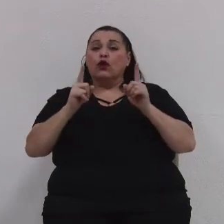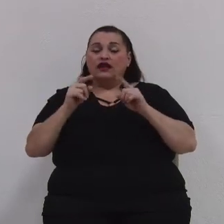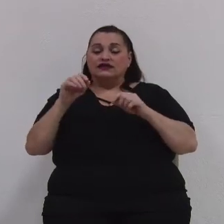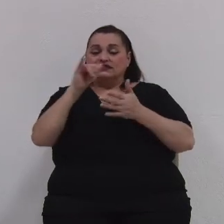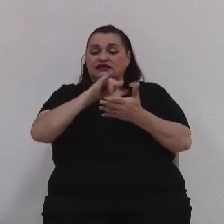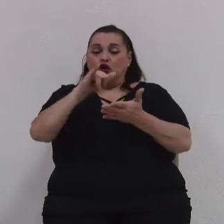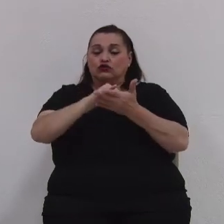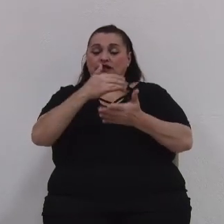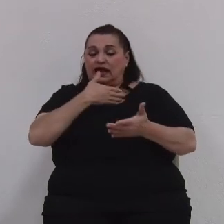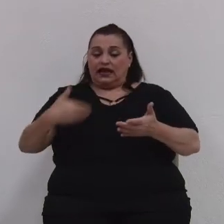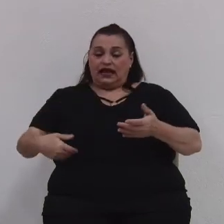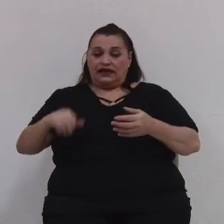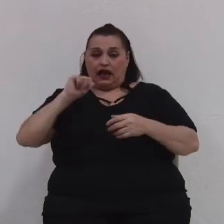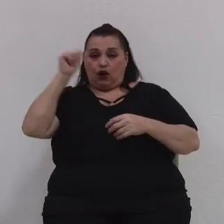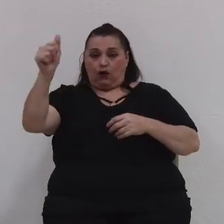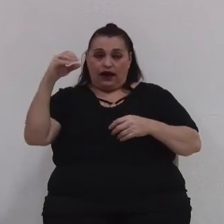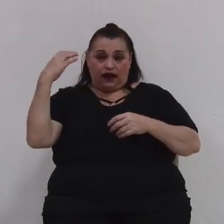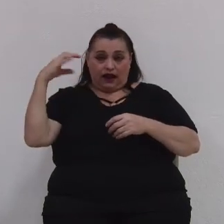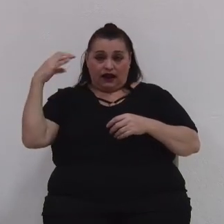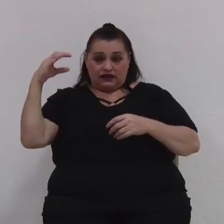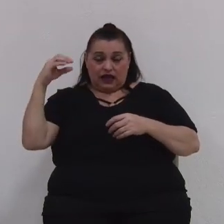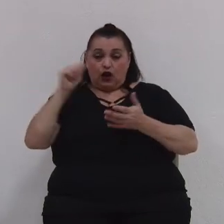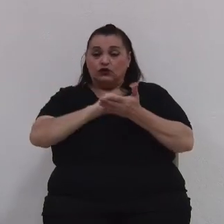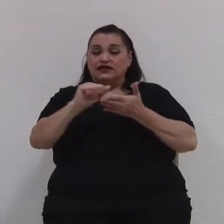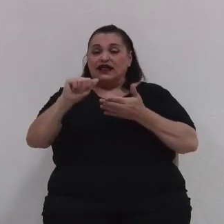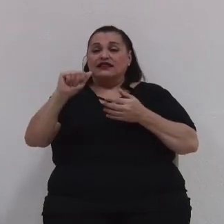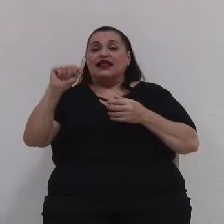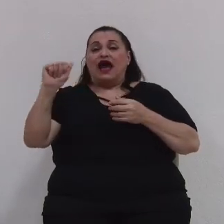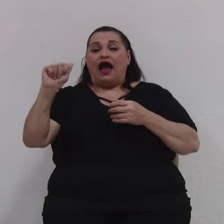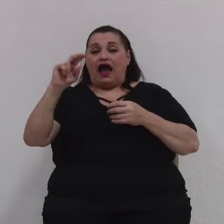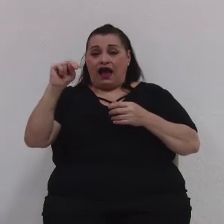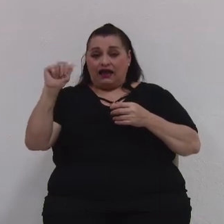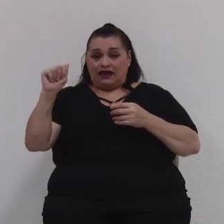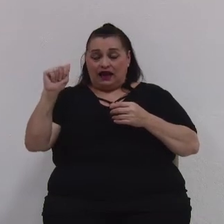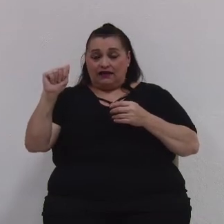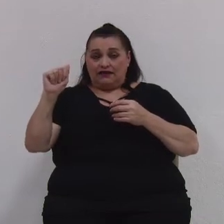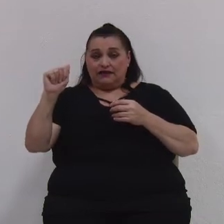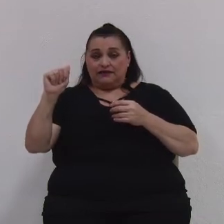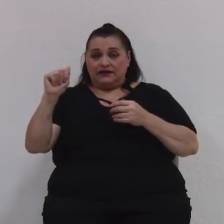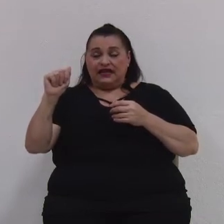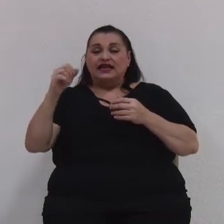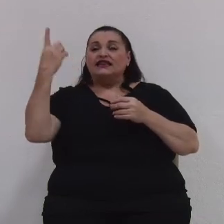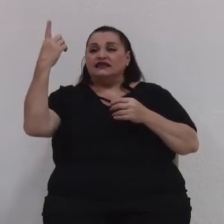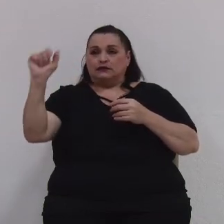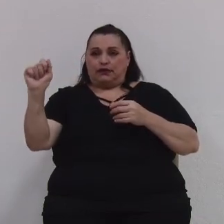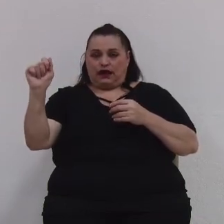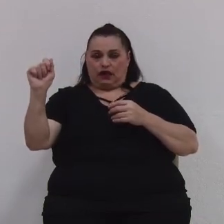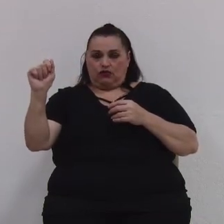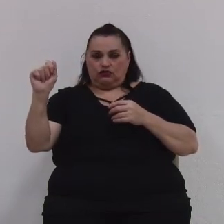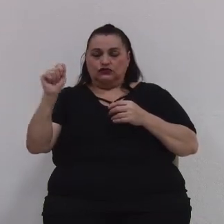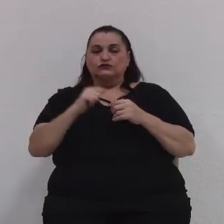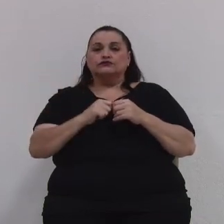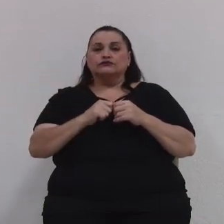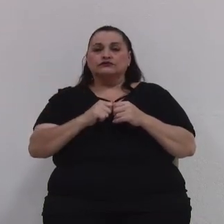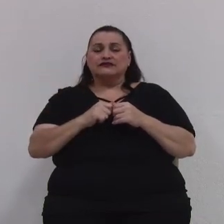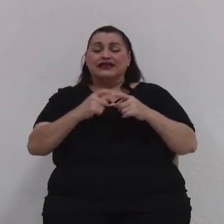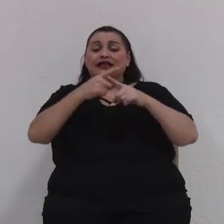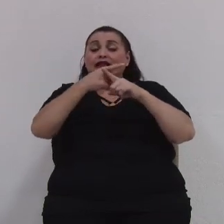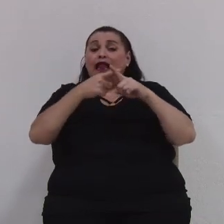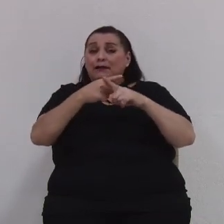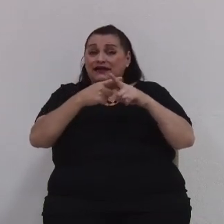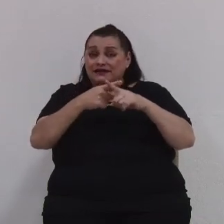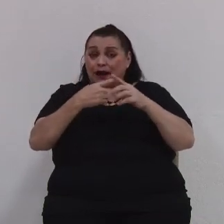José, Heredia, Alajuela, Cartago, Santana y Desamparados. La mitad